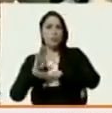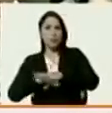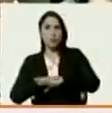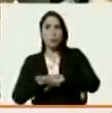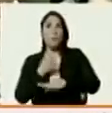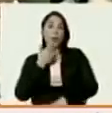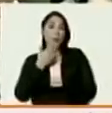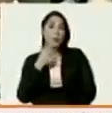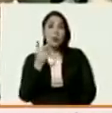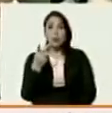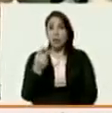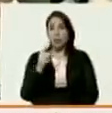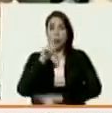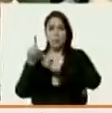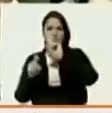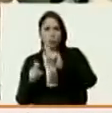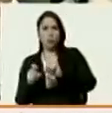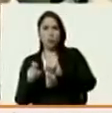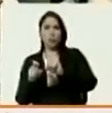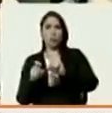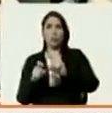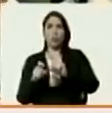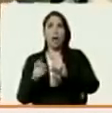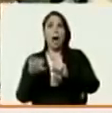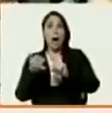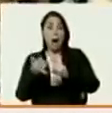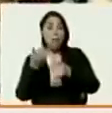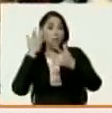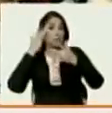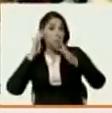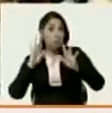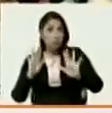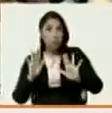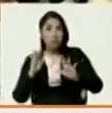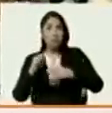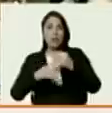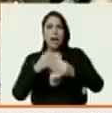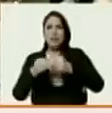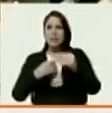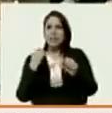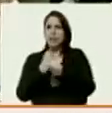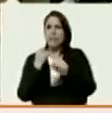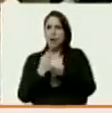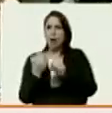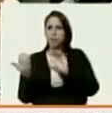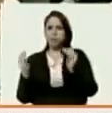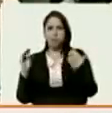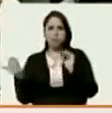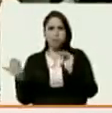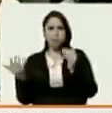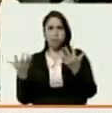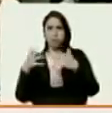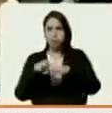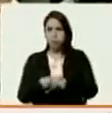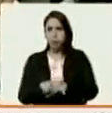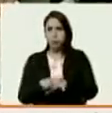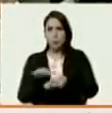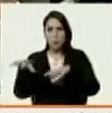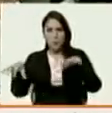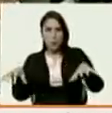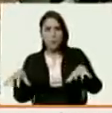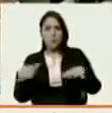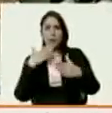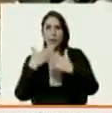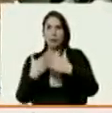Nacional salga del desacato, ¿existe una posibilidad de establecer una agenda parlamentaria conjunta entre ambos parlamentos? Muchas